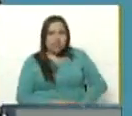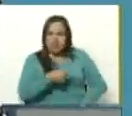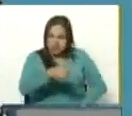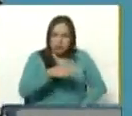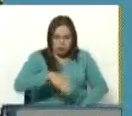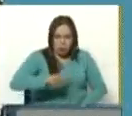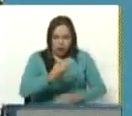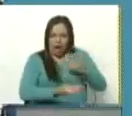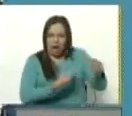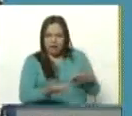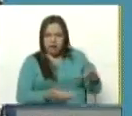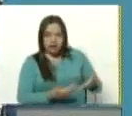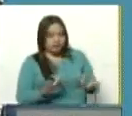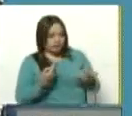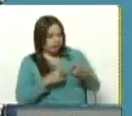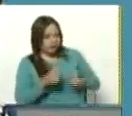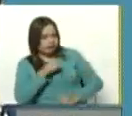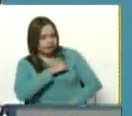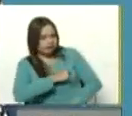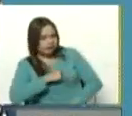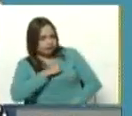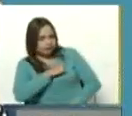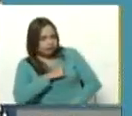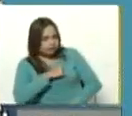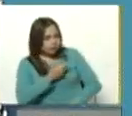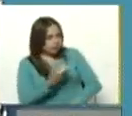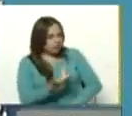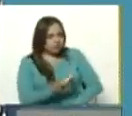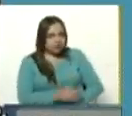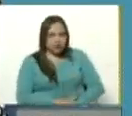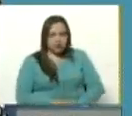que, lastimosamente, ahorita